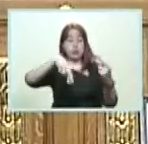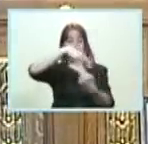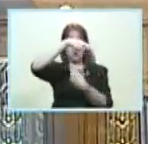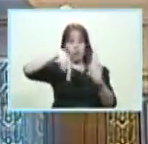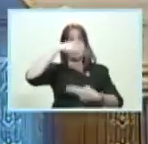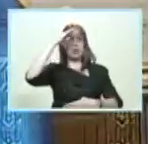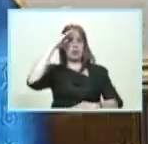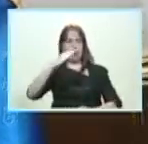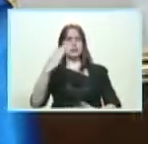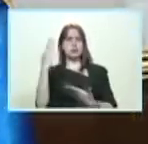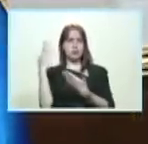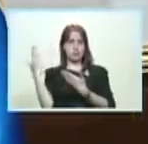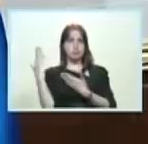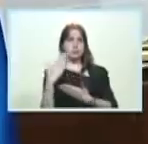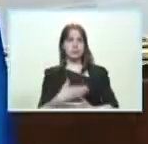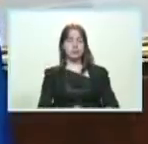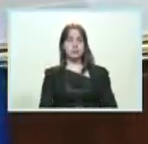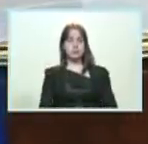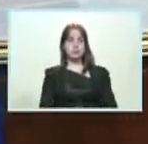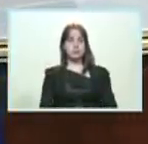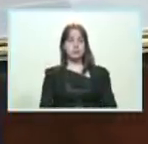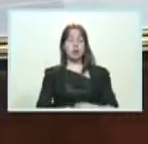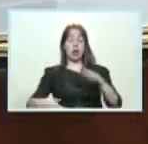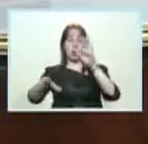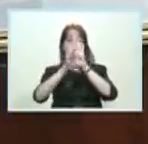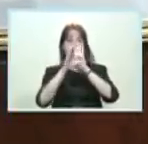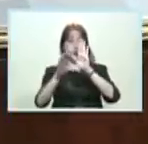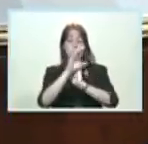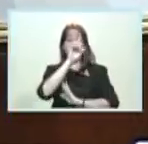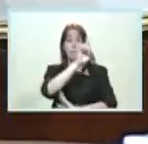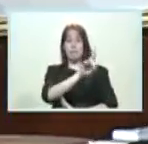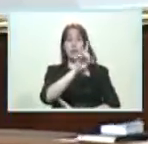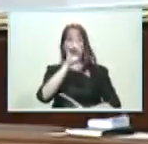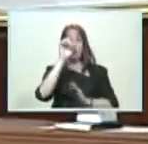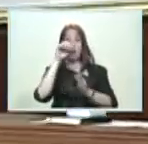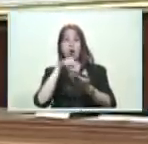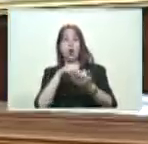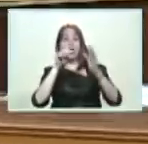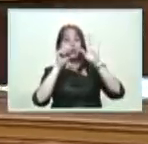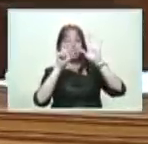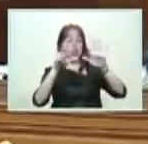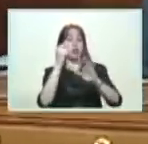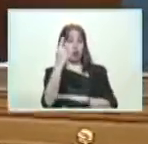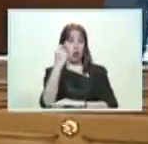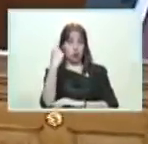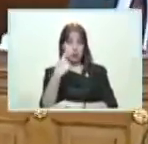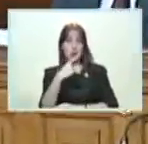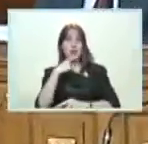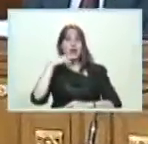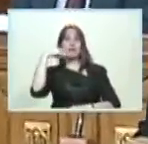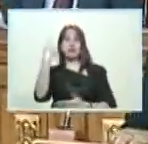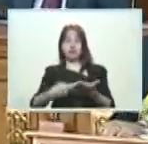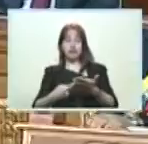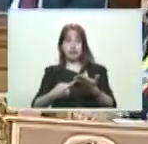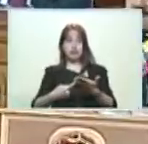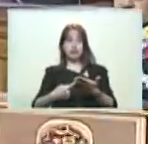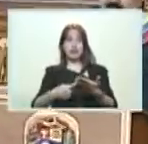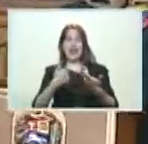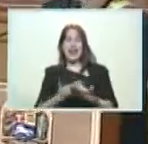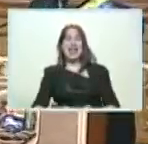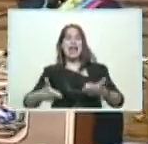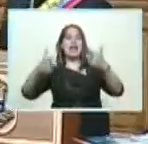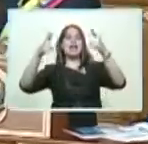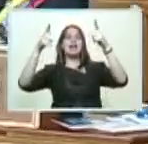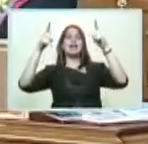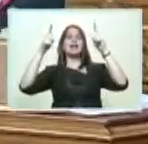ejército. La constituyente del 1811, la que declaró que éramos libres